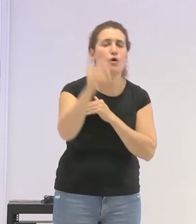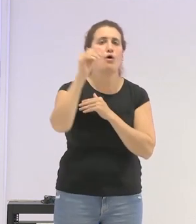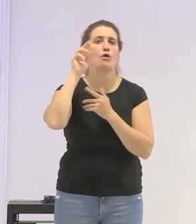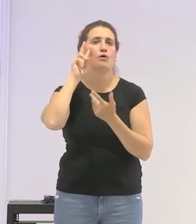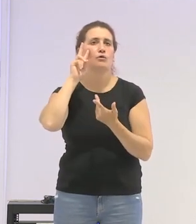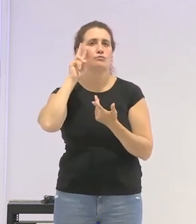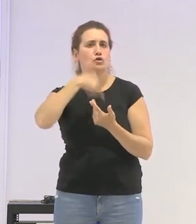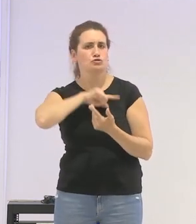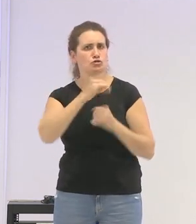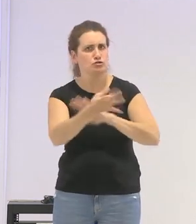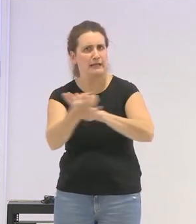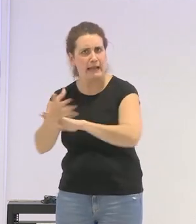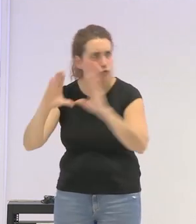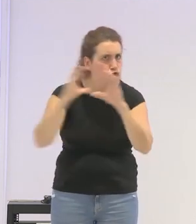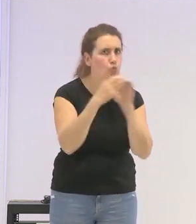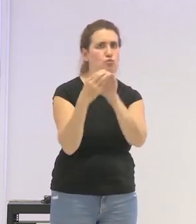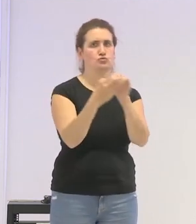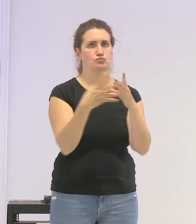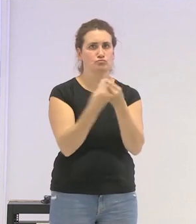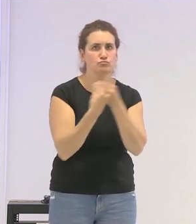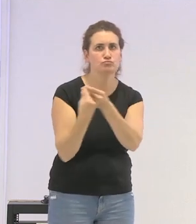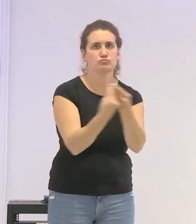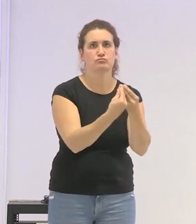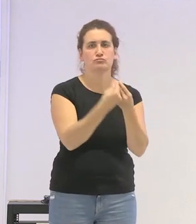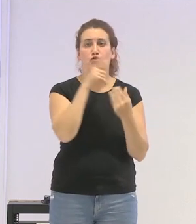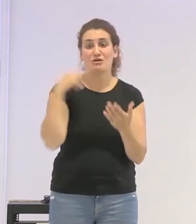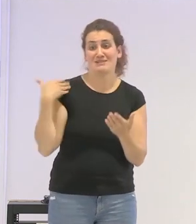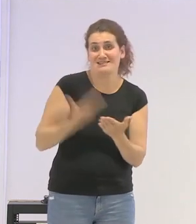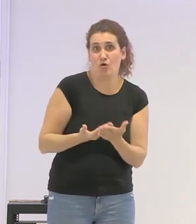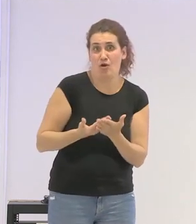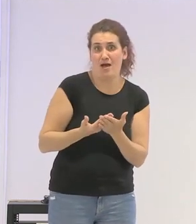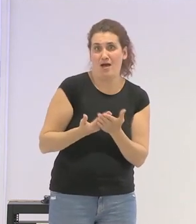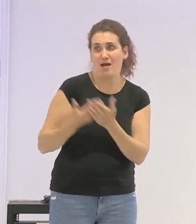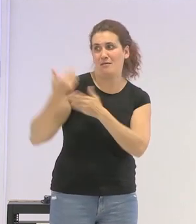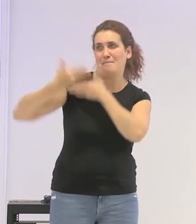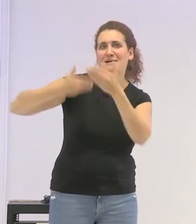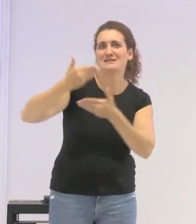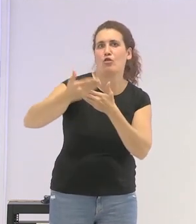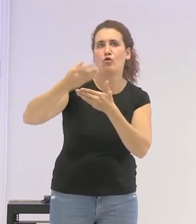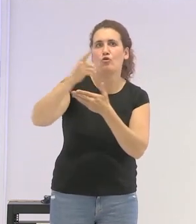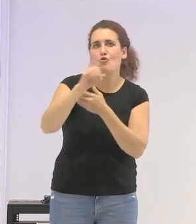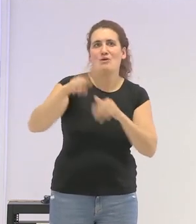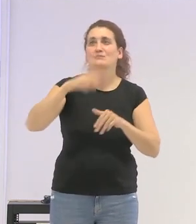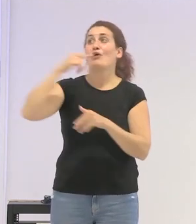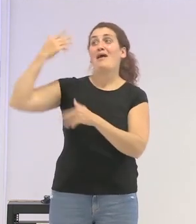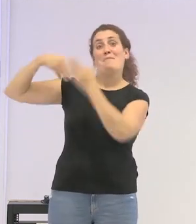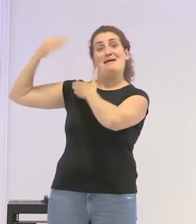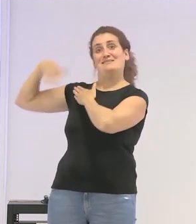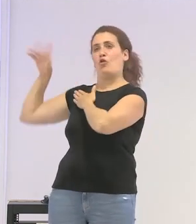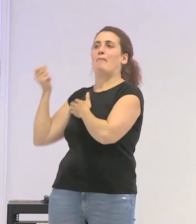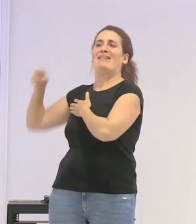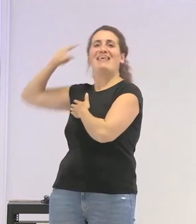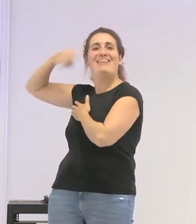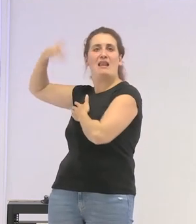crear nosotras colectivamente, ¿no? No es algo que haya pasado. Además es un pasado evidentemente idealizado, porque cuando la gente